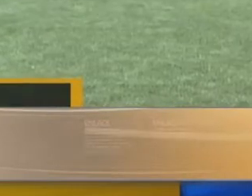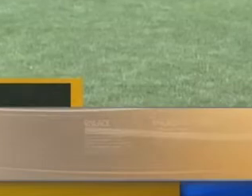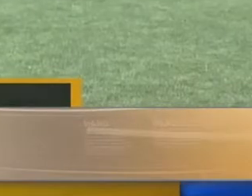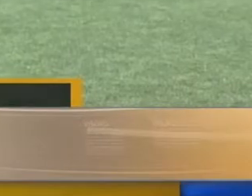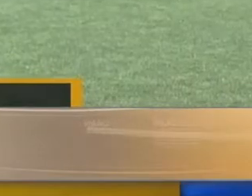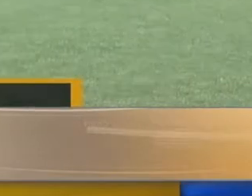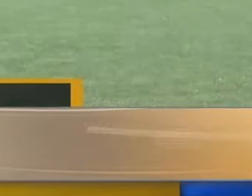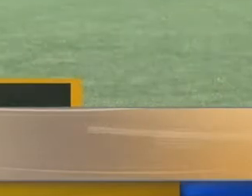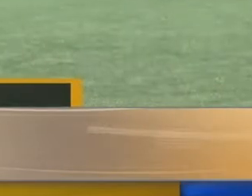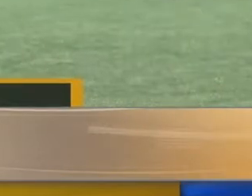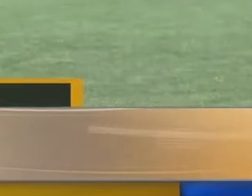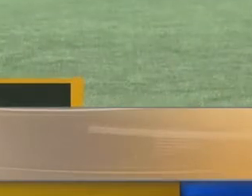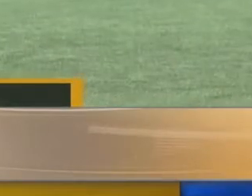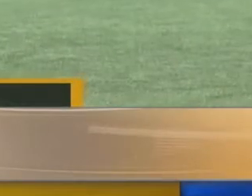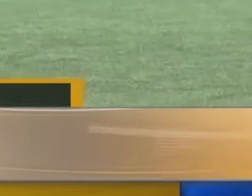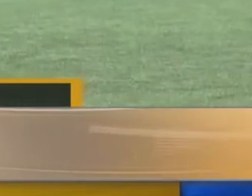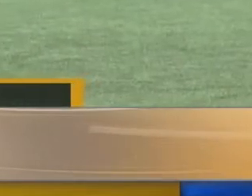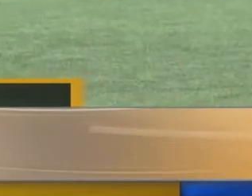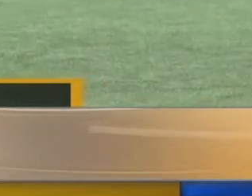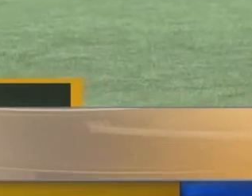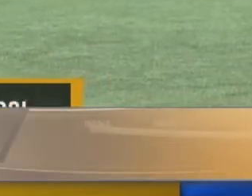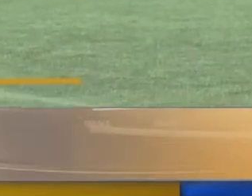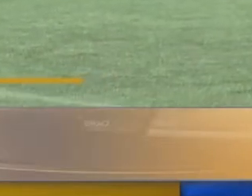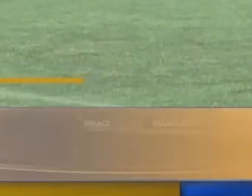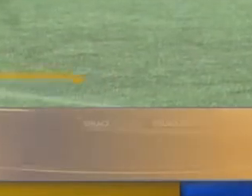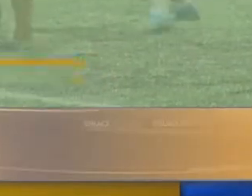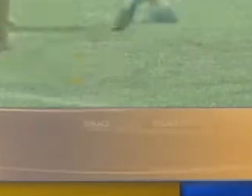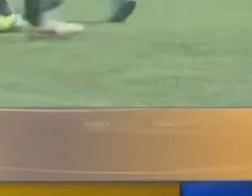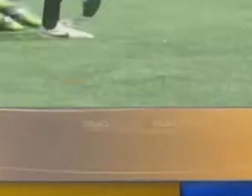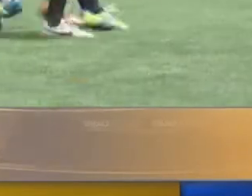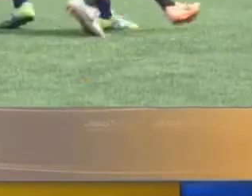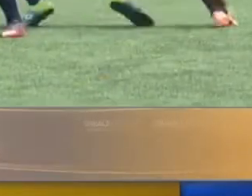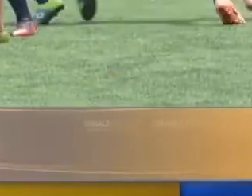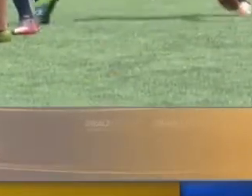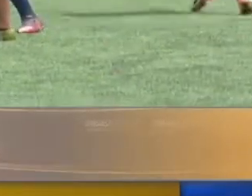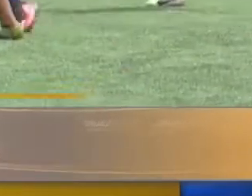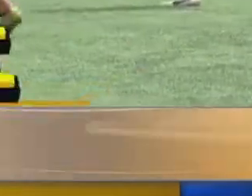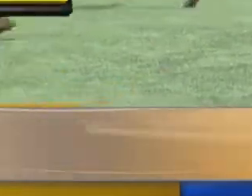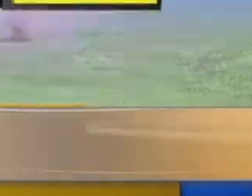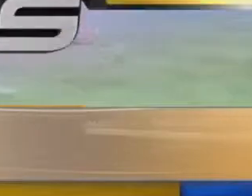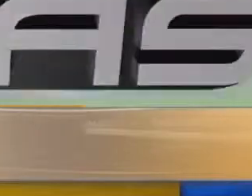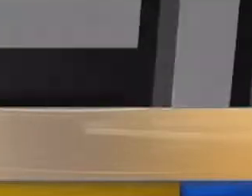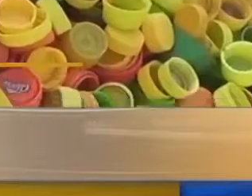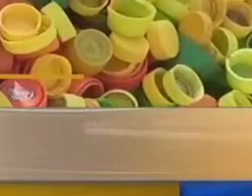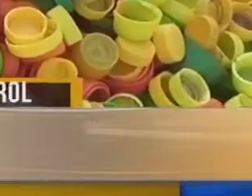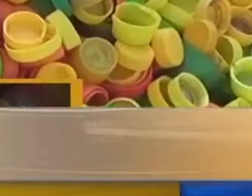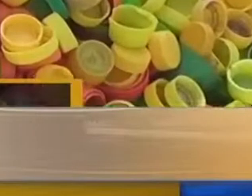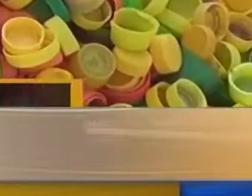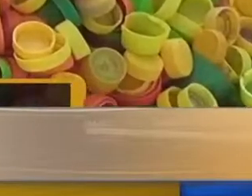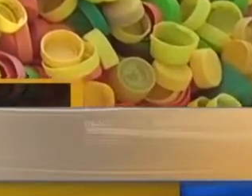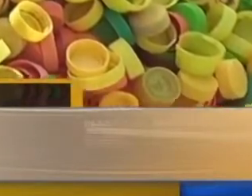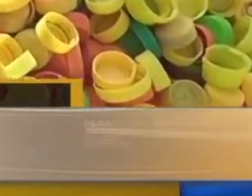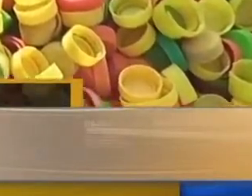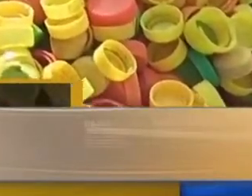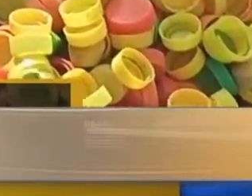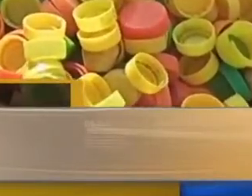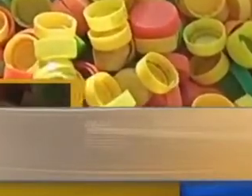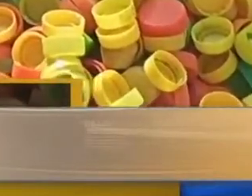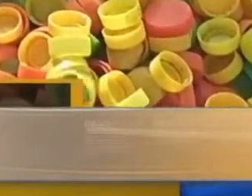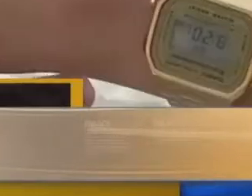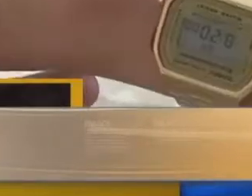conozca detalles de la realización del torneo nacional de rústico para pipatón 2016 y al cierre mil